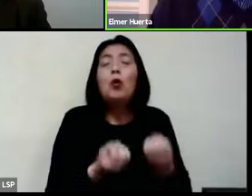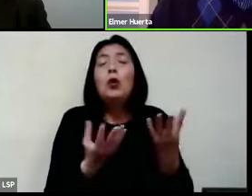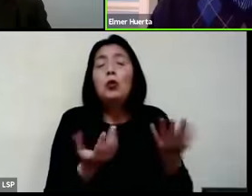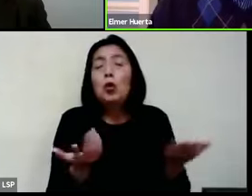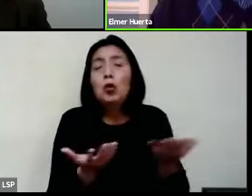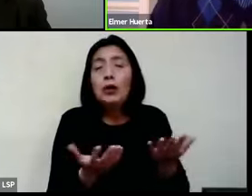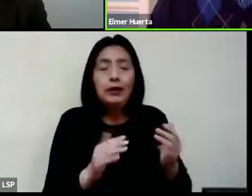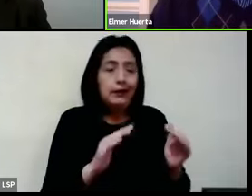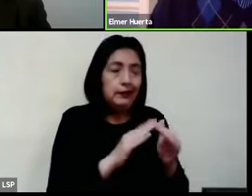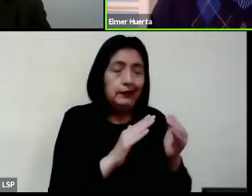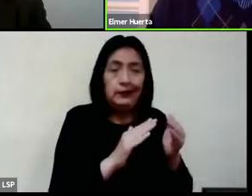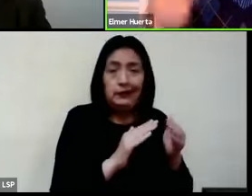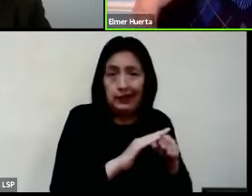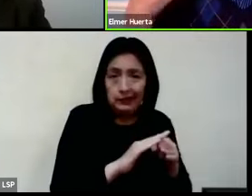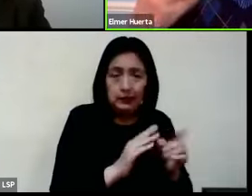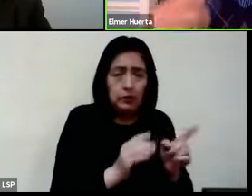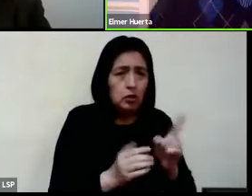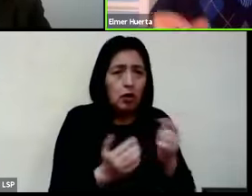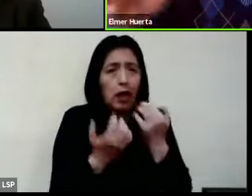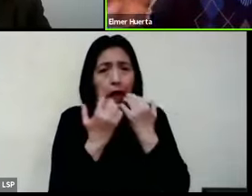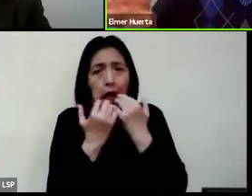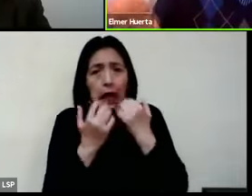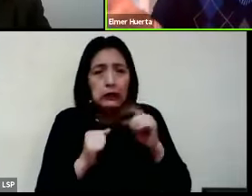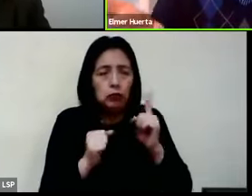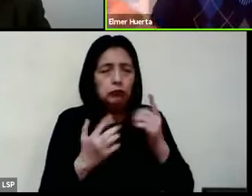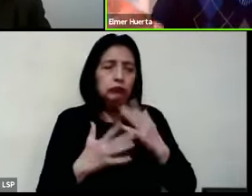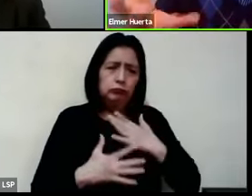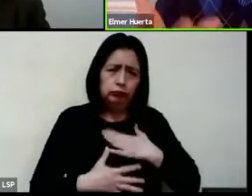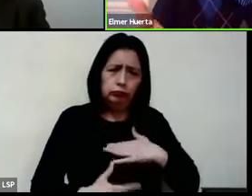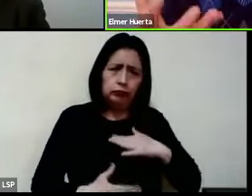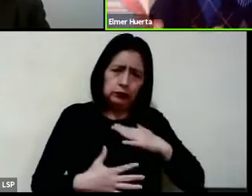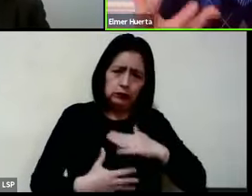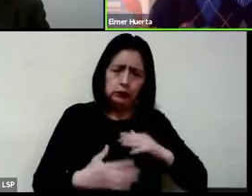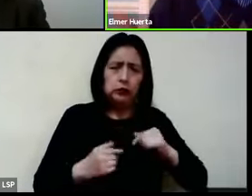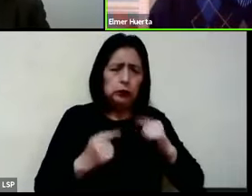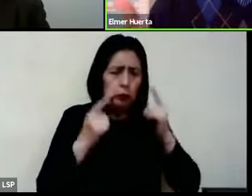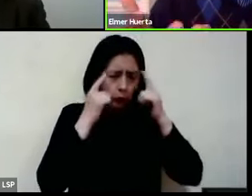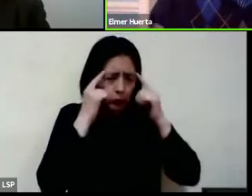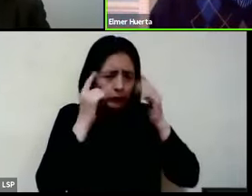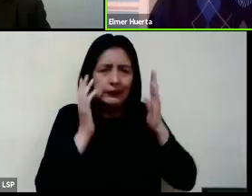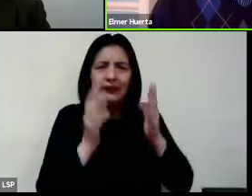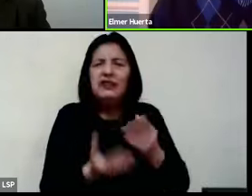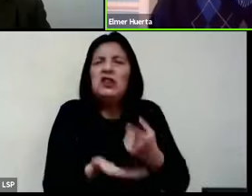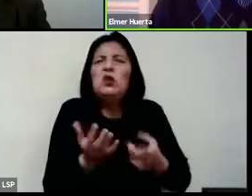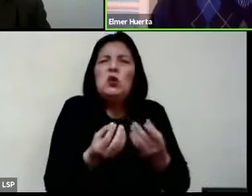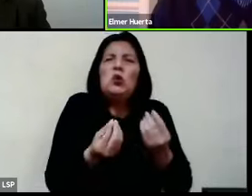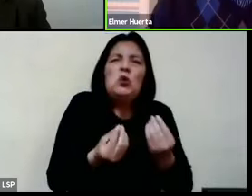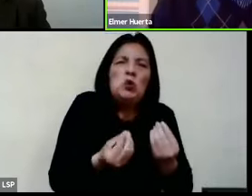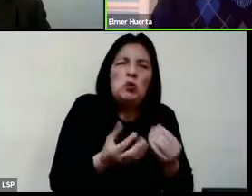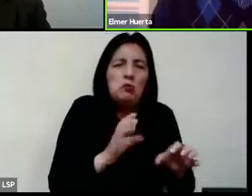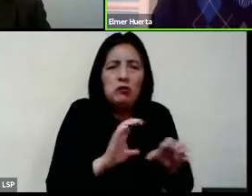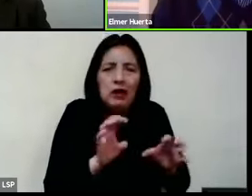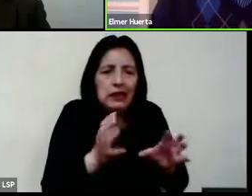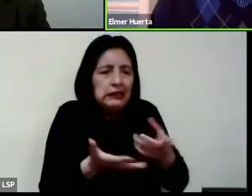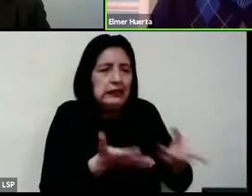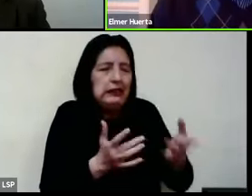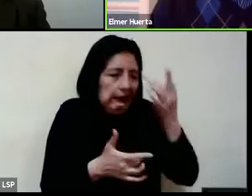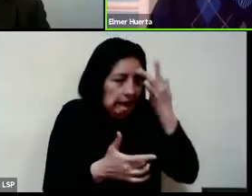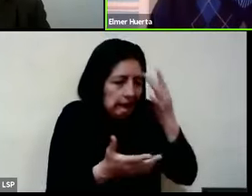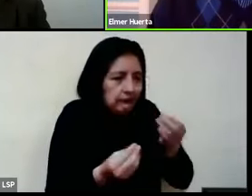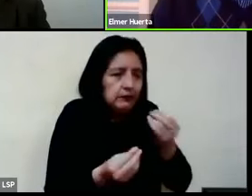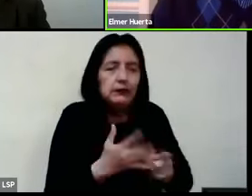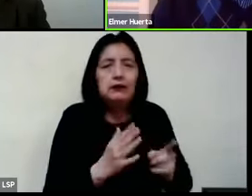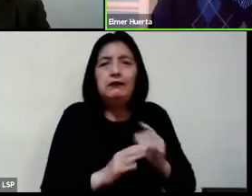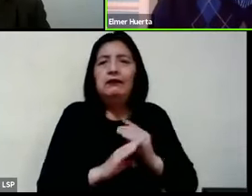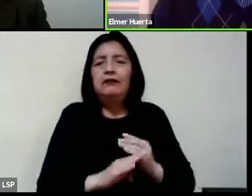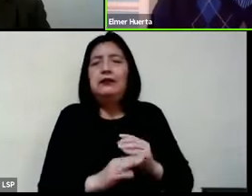debe haber pánico, debe haber cabeza fría y saber detalles básicos de cómo manejar la enfermedad, evitando